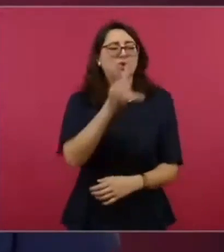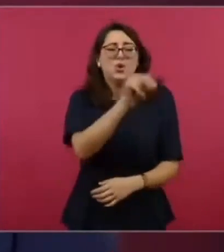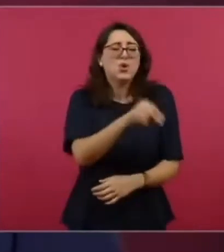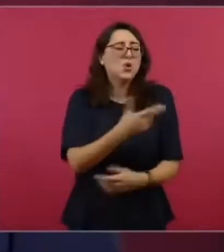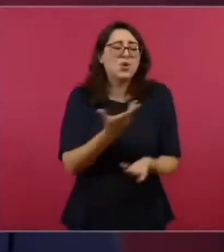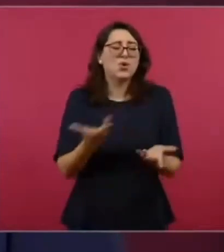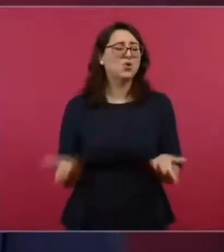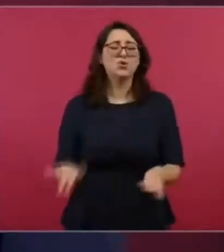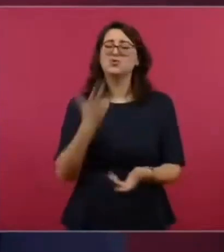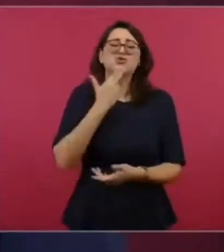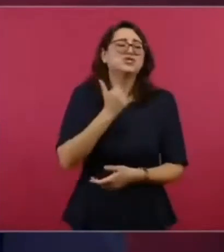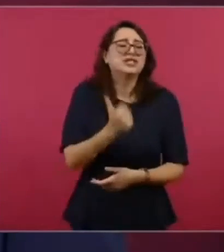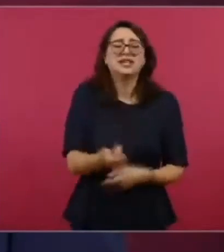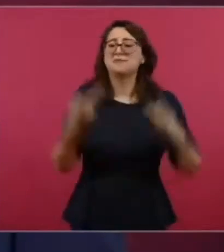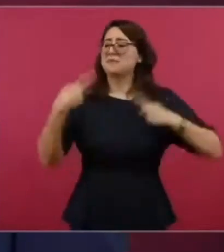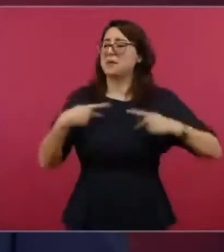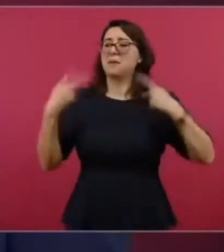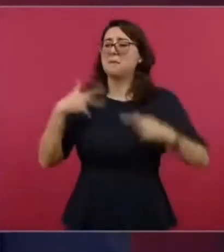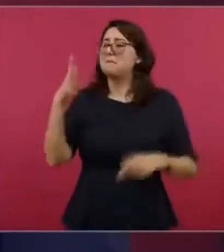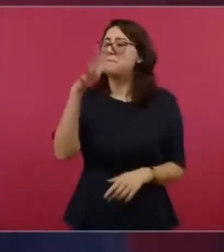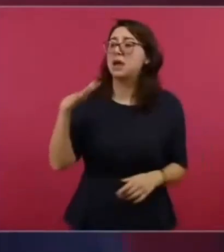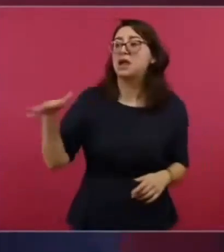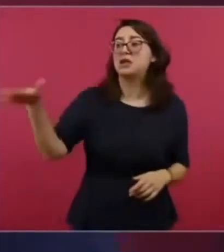No funciona